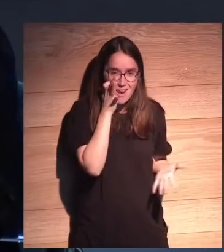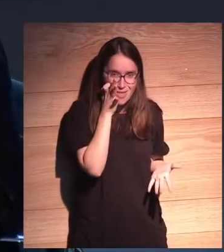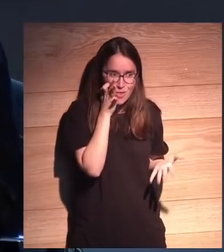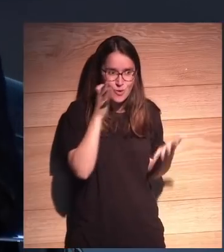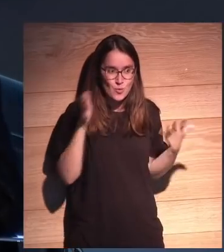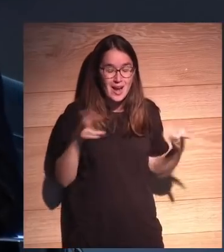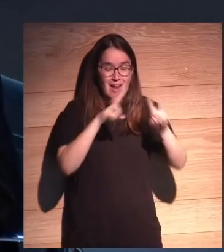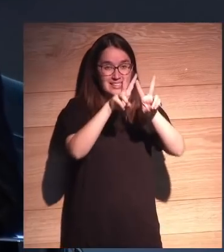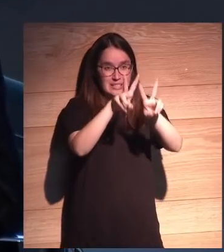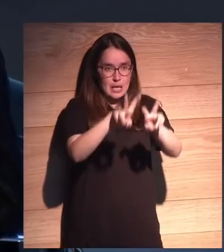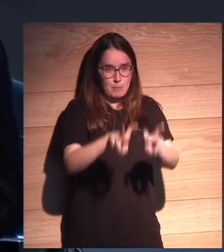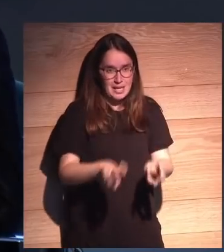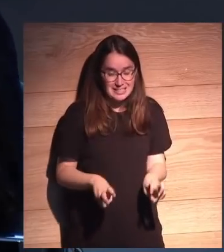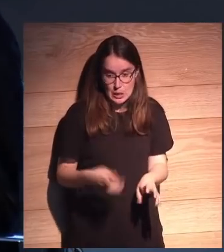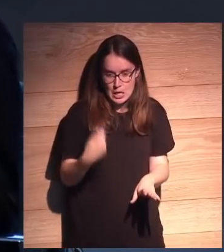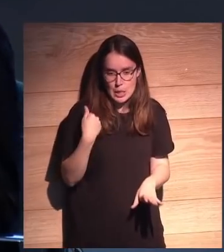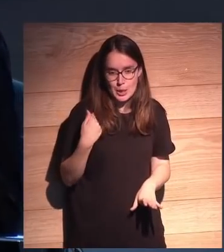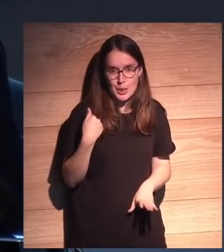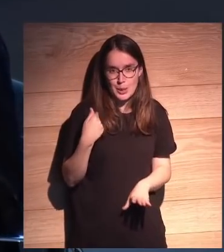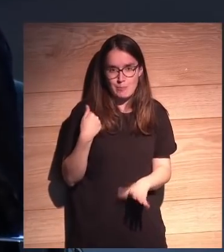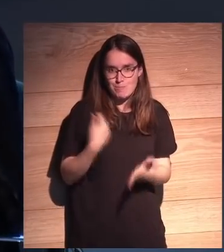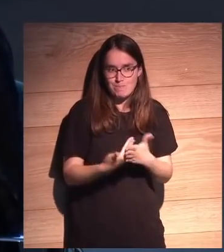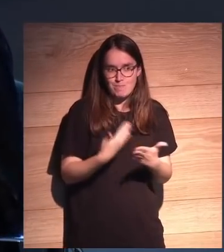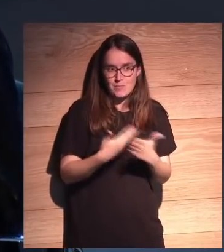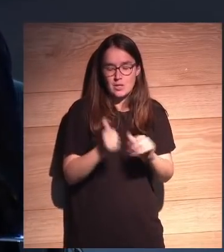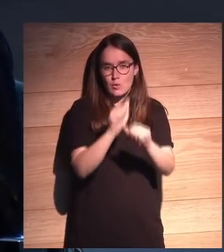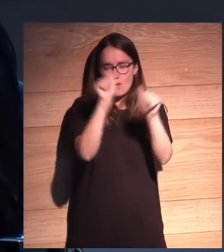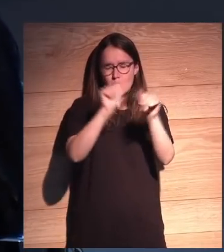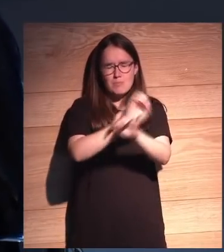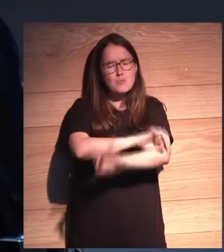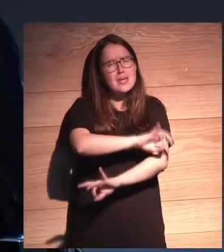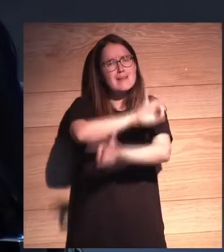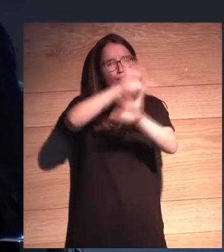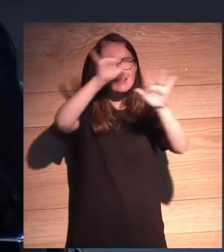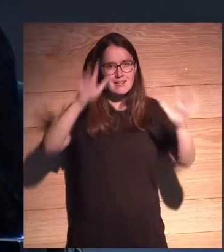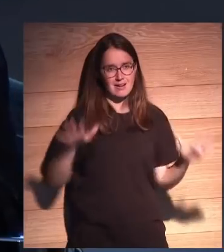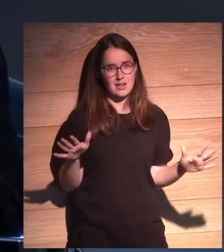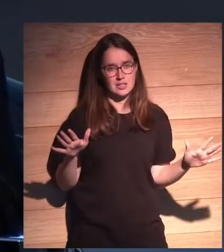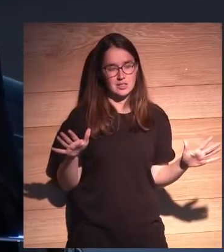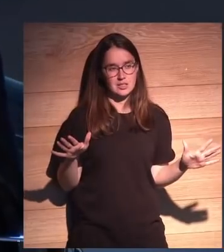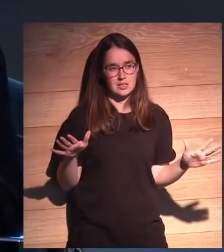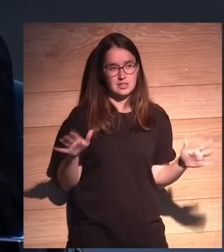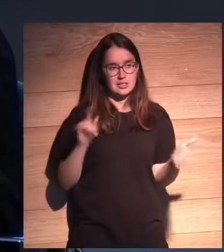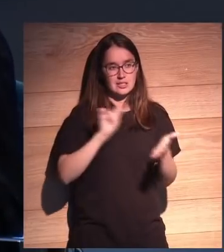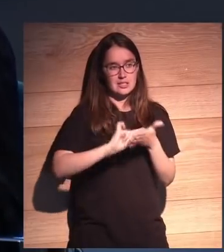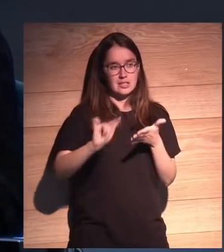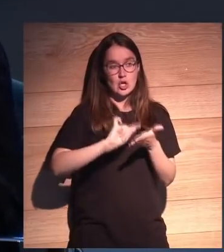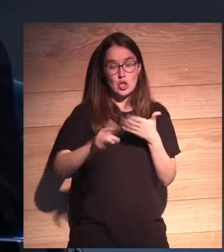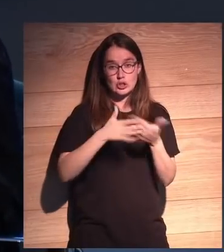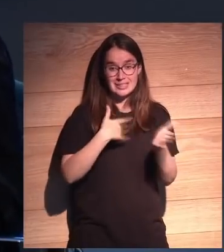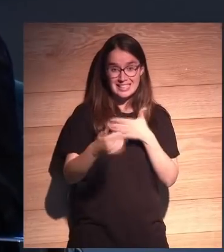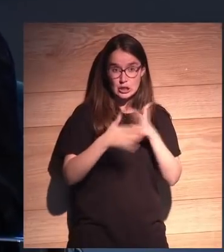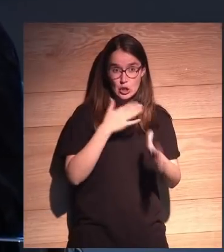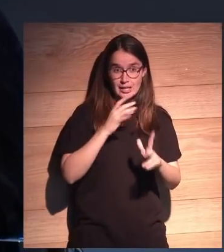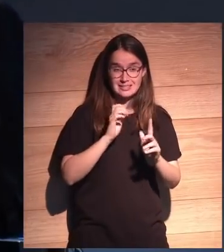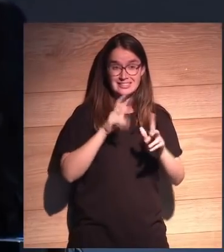las investigaciones más recientes lo demuestran de una manera clarísima, lo cierto es que en los scriptoria, en los talleres de